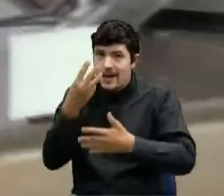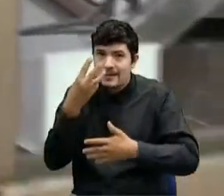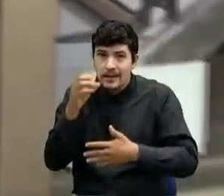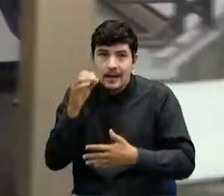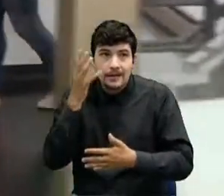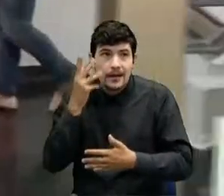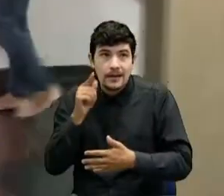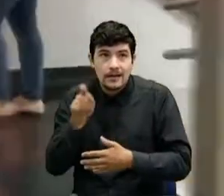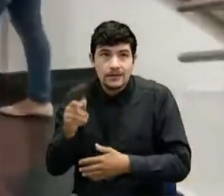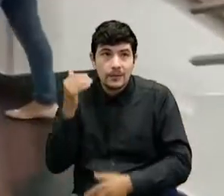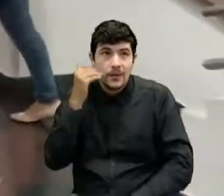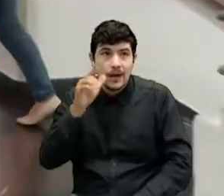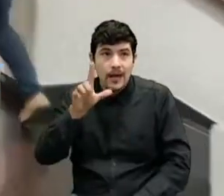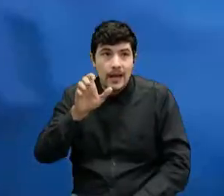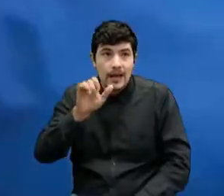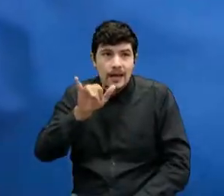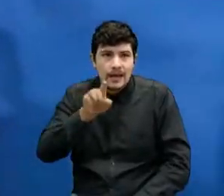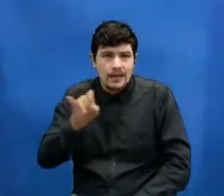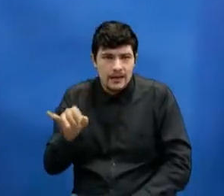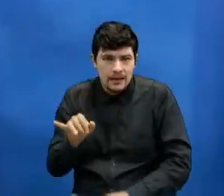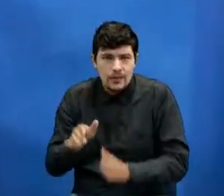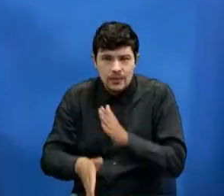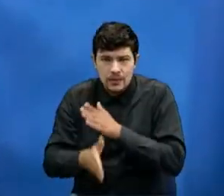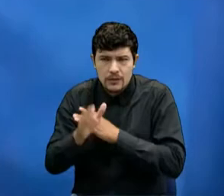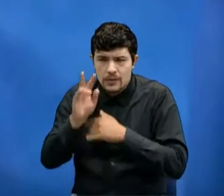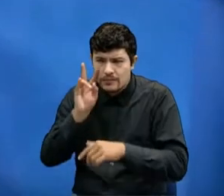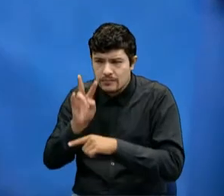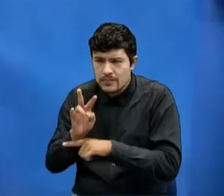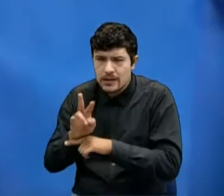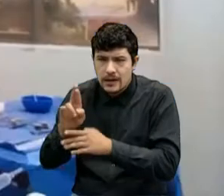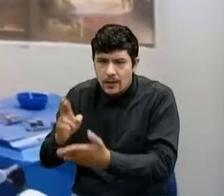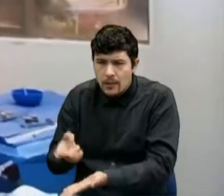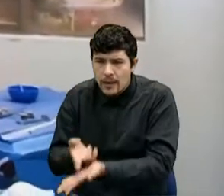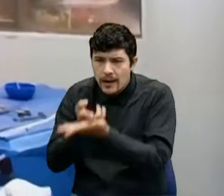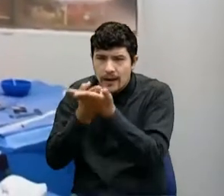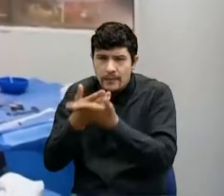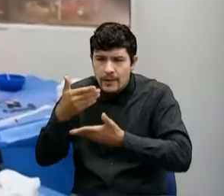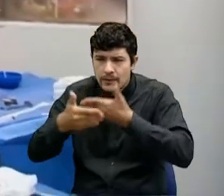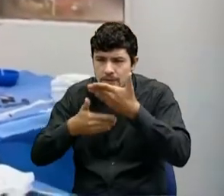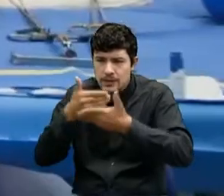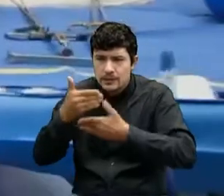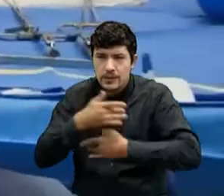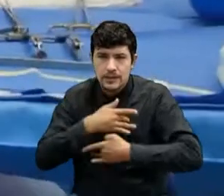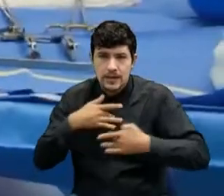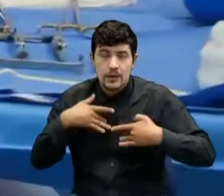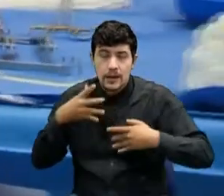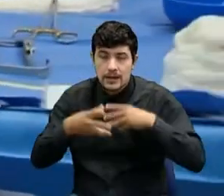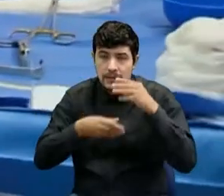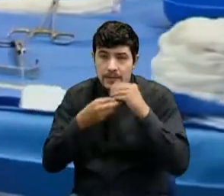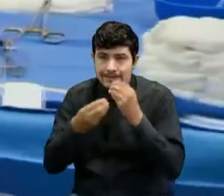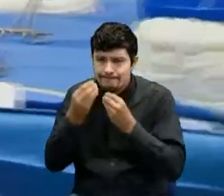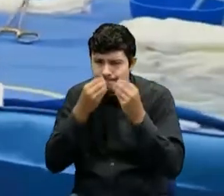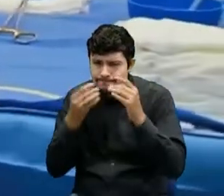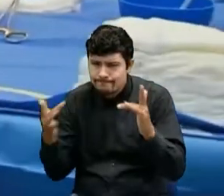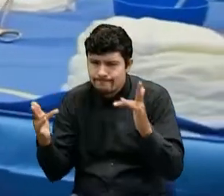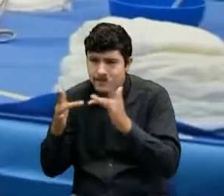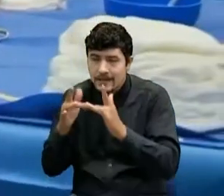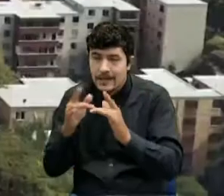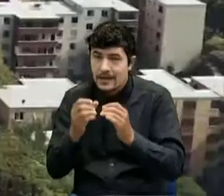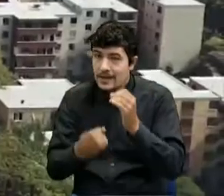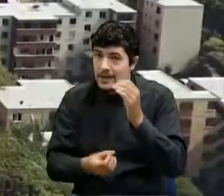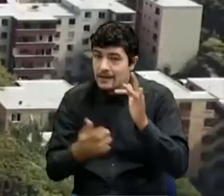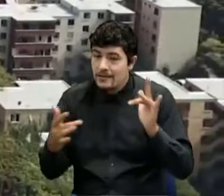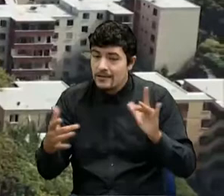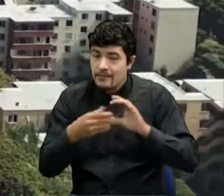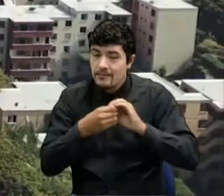constante monitoreo y rehabilitación nutricional para recuperar lo perdido durante la fase terminal de la falla cardíaca y adaptarse a su nuevo